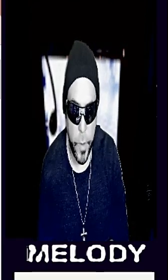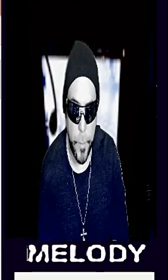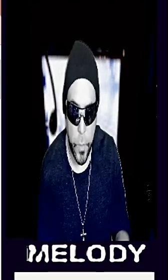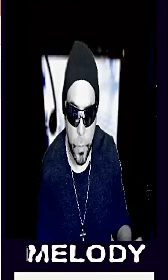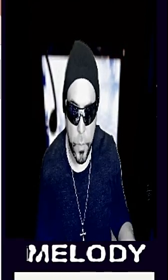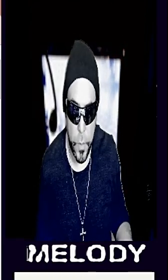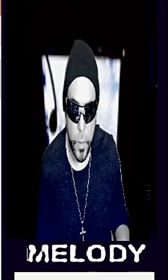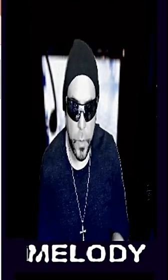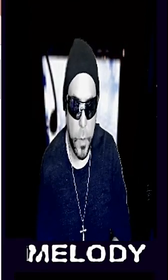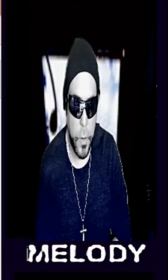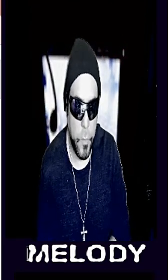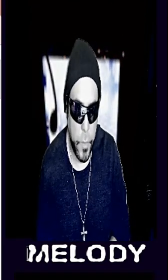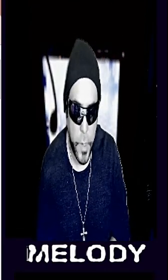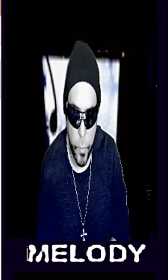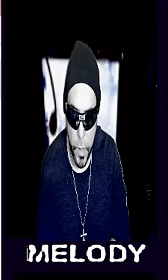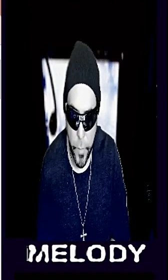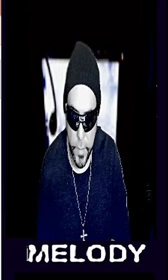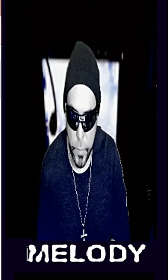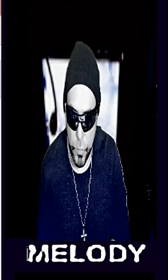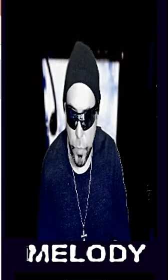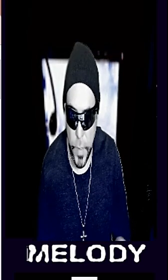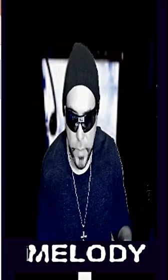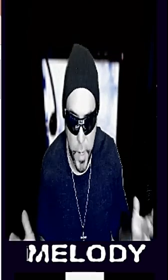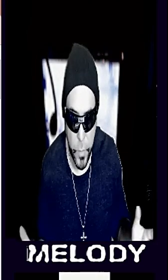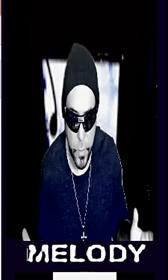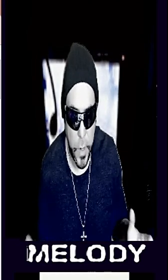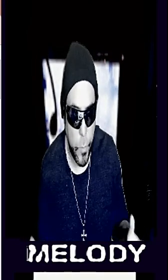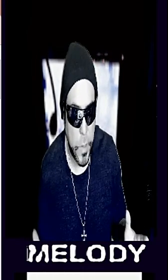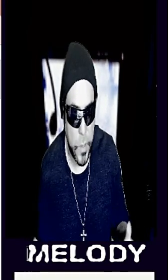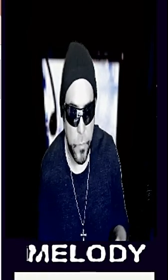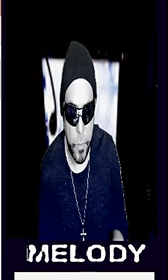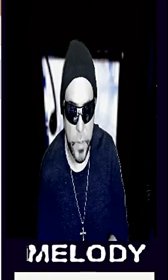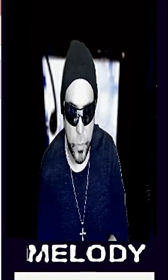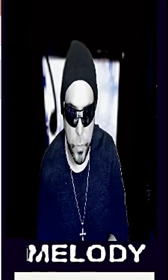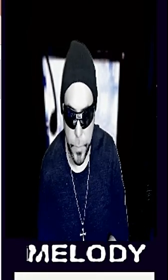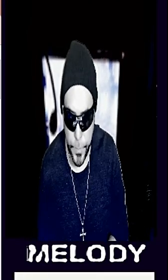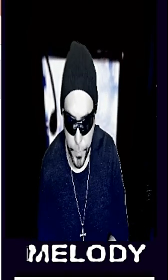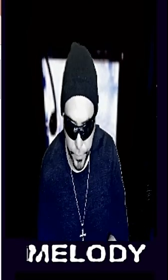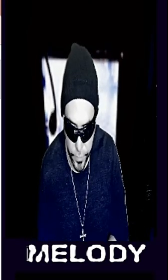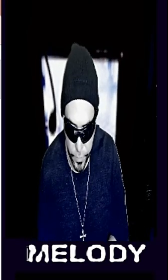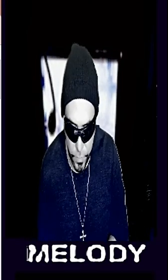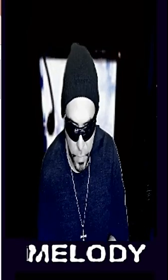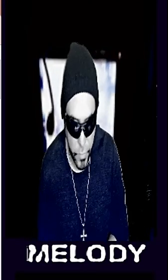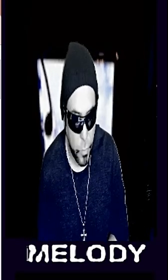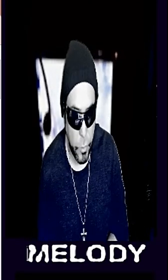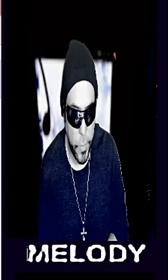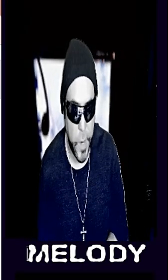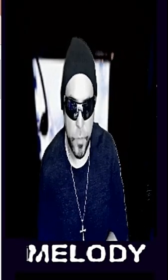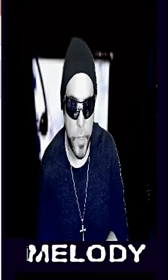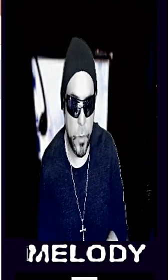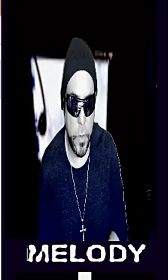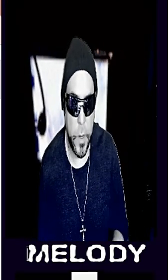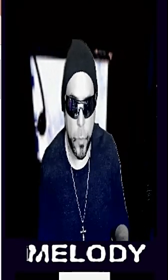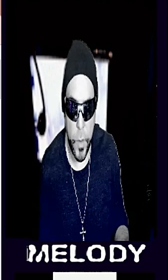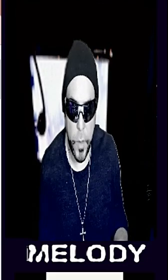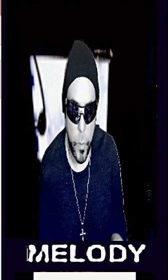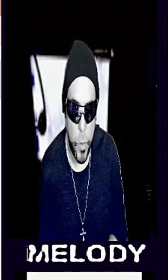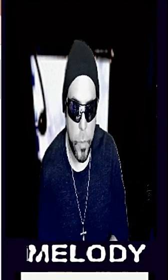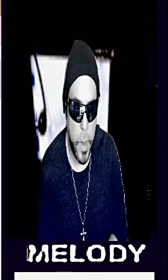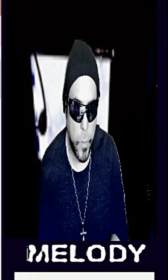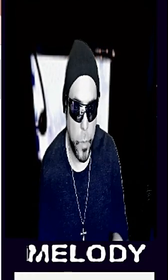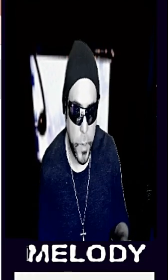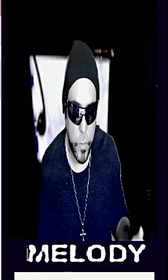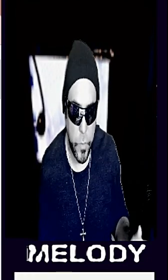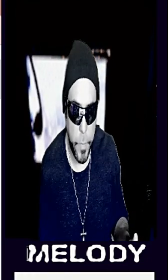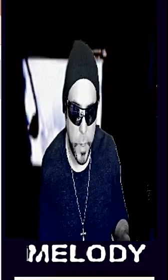la verdad, fuera mejor, fuera un avance mucho más largo de la cuarta transformación, si no tuviéramos tanto delincuente